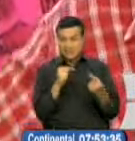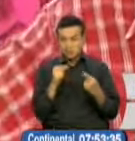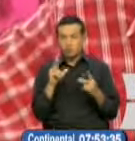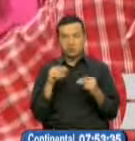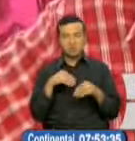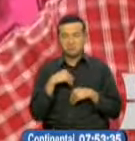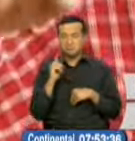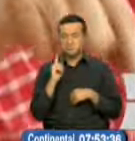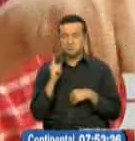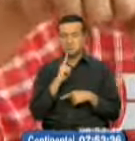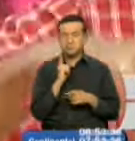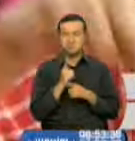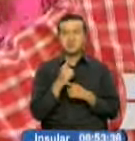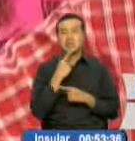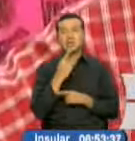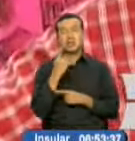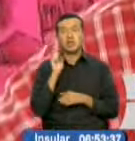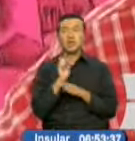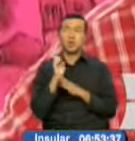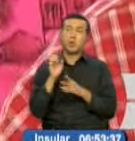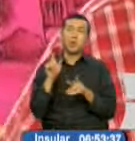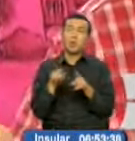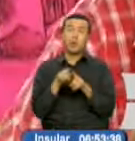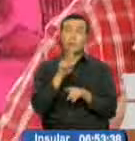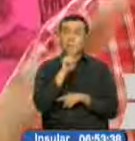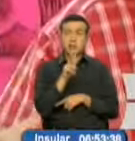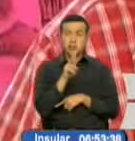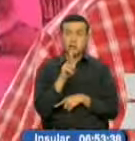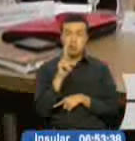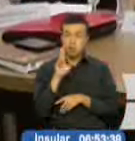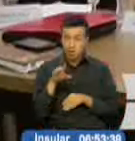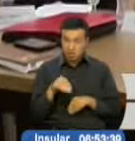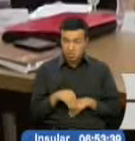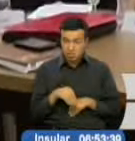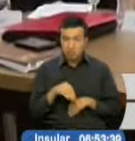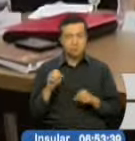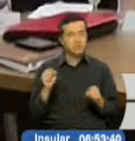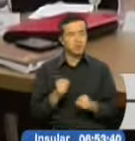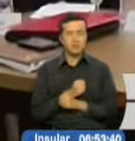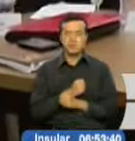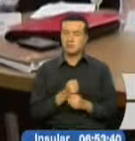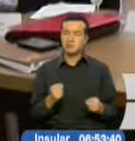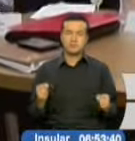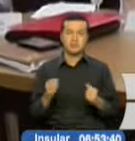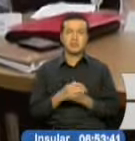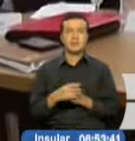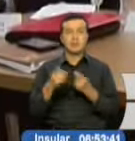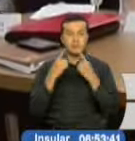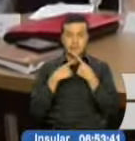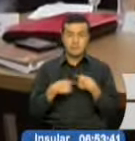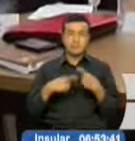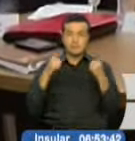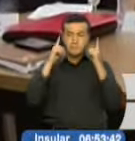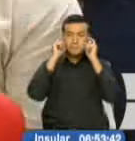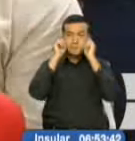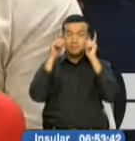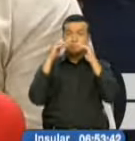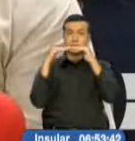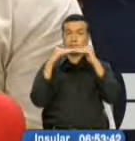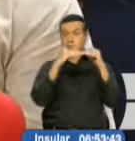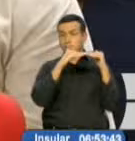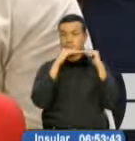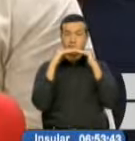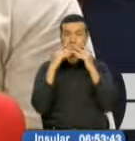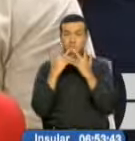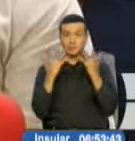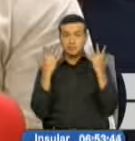enfrentamientos, para luego justificar que Ecuador se va a convertir en una Venezuela. No. Con lo que dijeron estar dispuestos a vigilar la democracia en